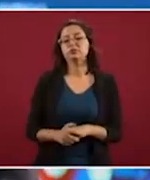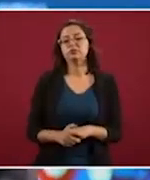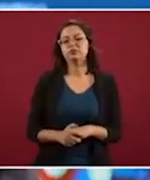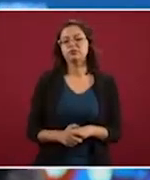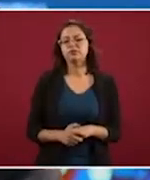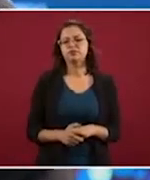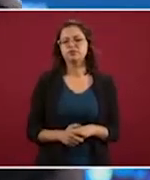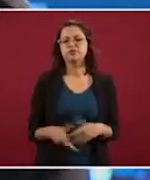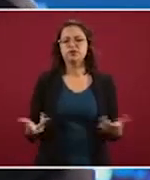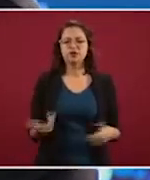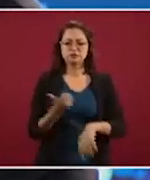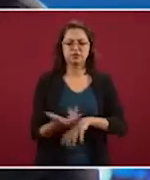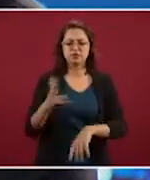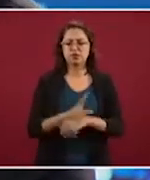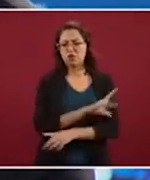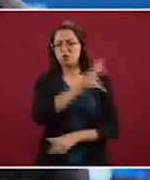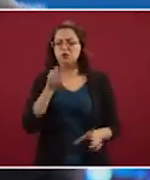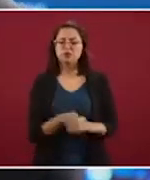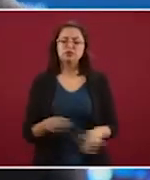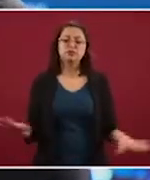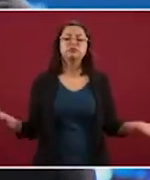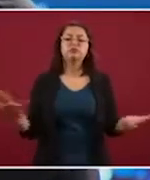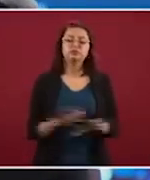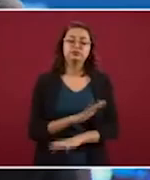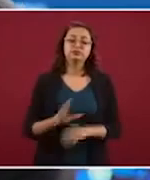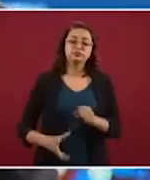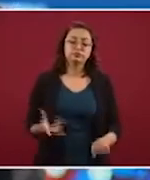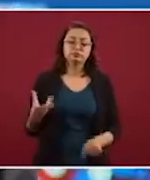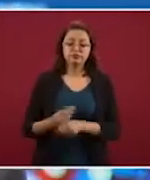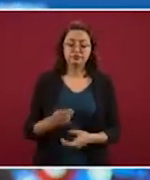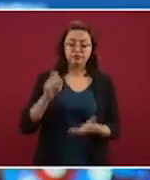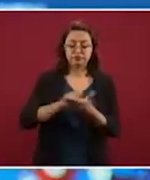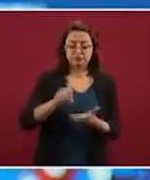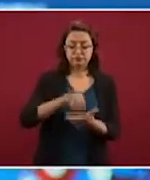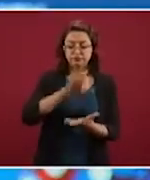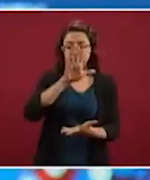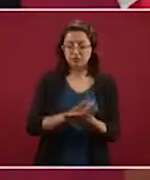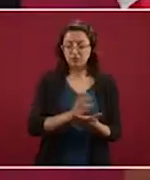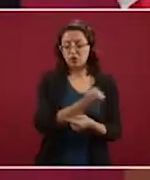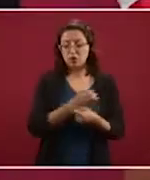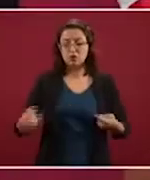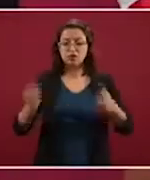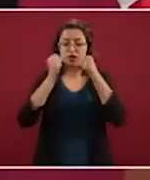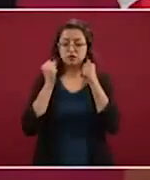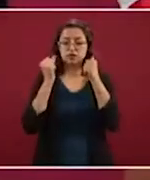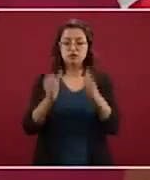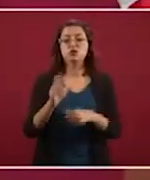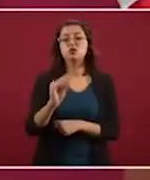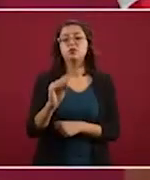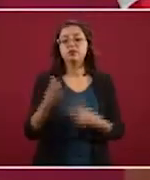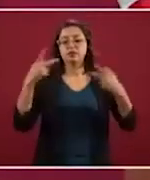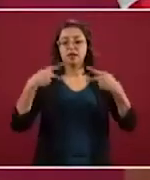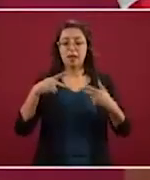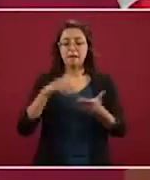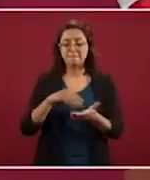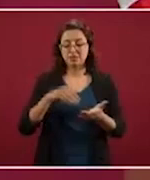de administración, implementando, entre otros, registro y atención ordenada de nuestros 90,000